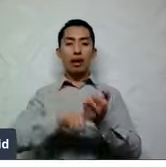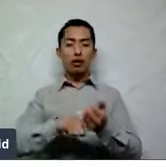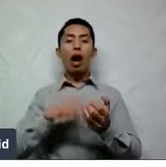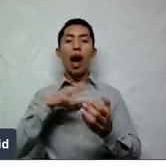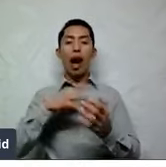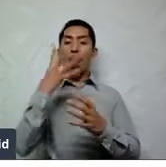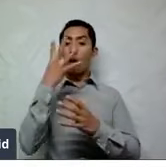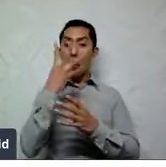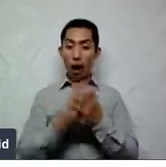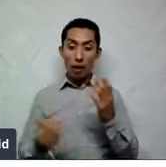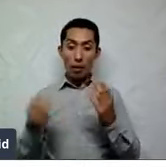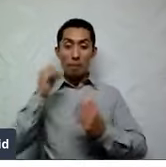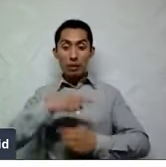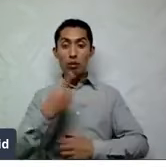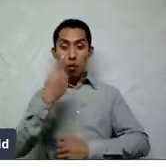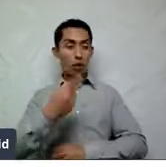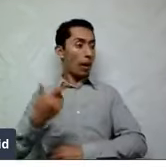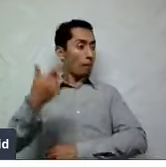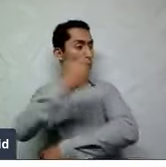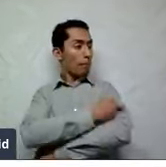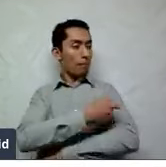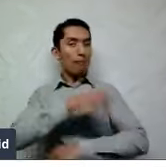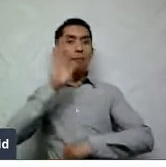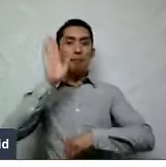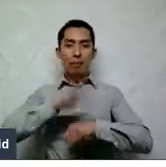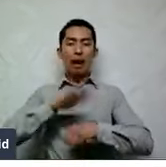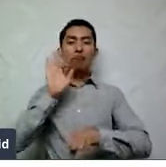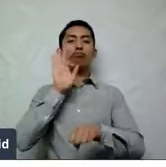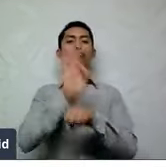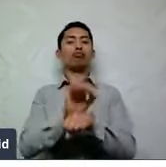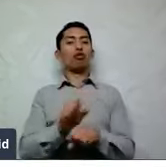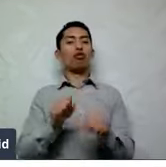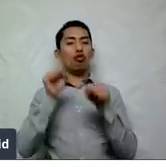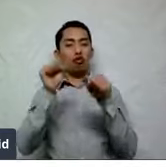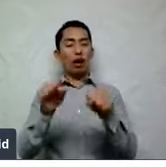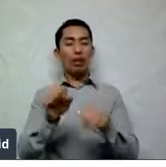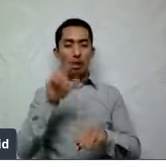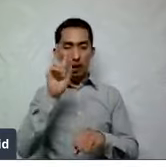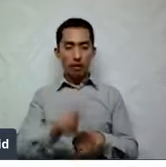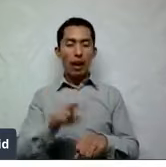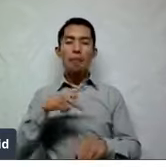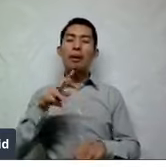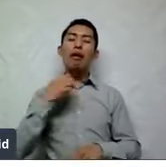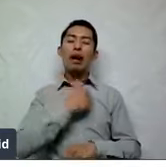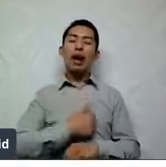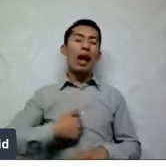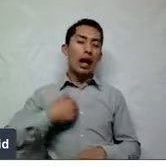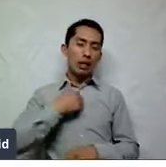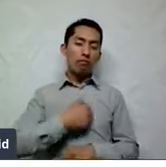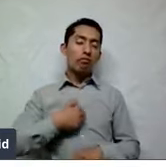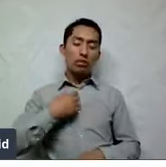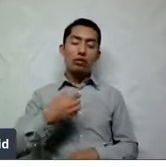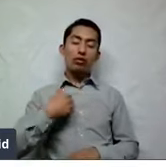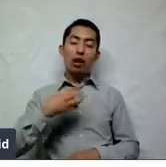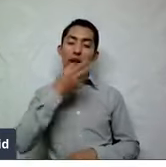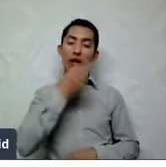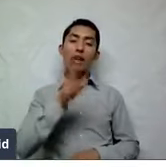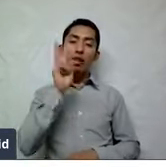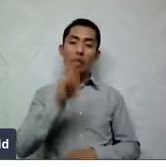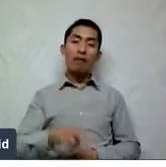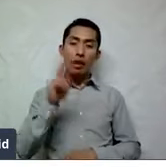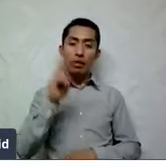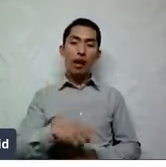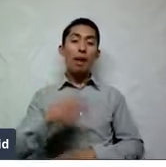un poquitito más de protección. Entonces, desgraciadamente, y eso sí lo digo, es una